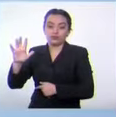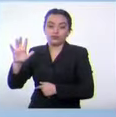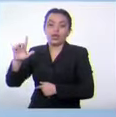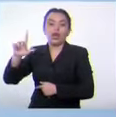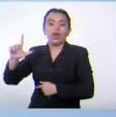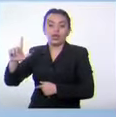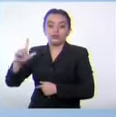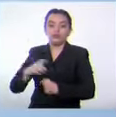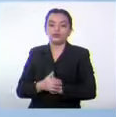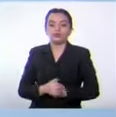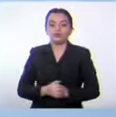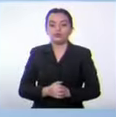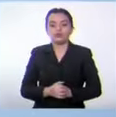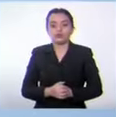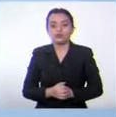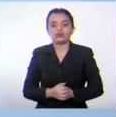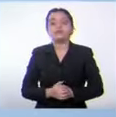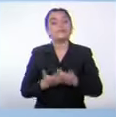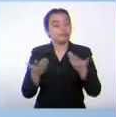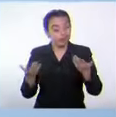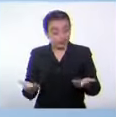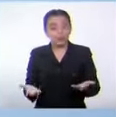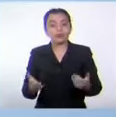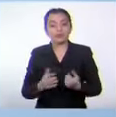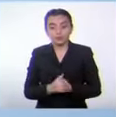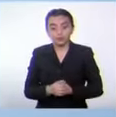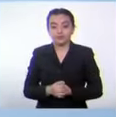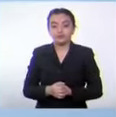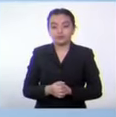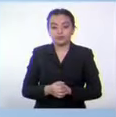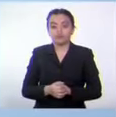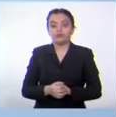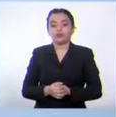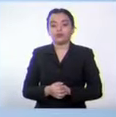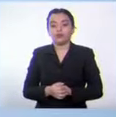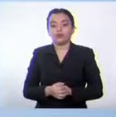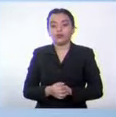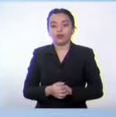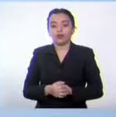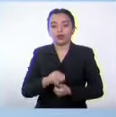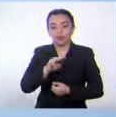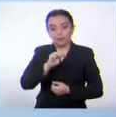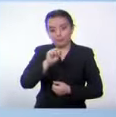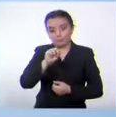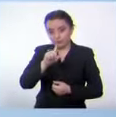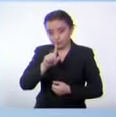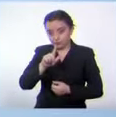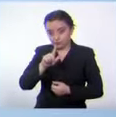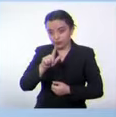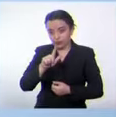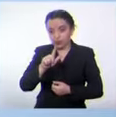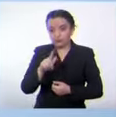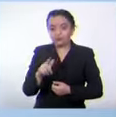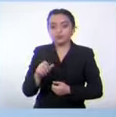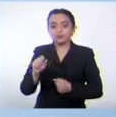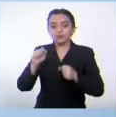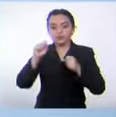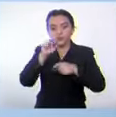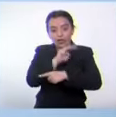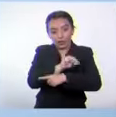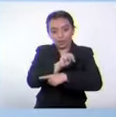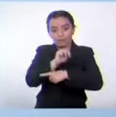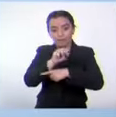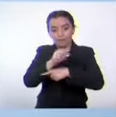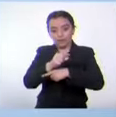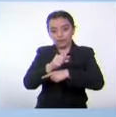litros. Ahora sí lo podemos calcular. Los miligramos de soluto